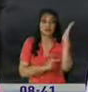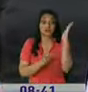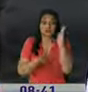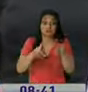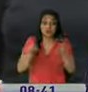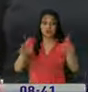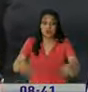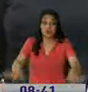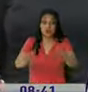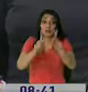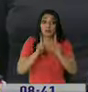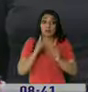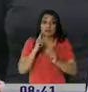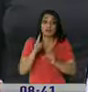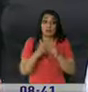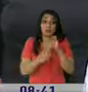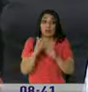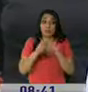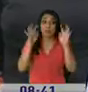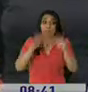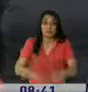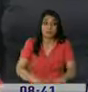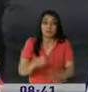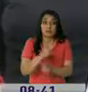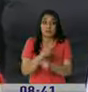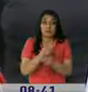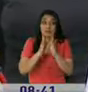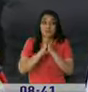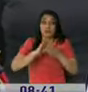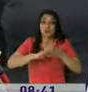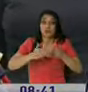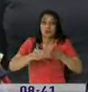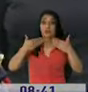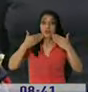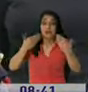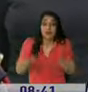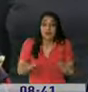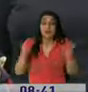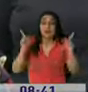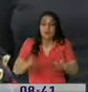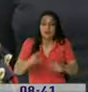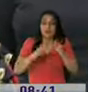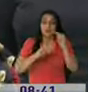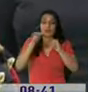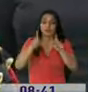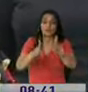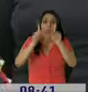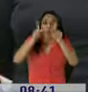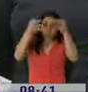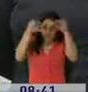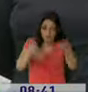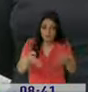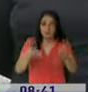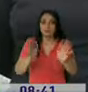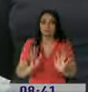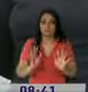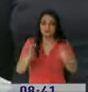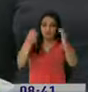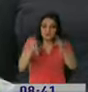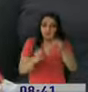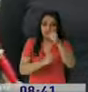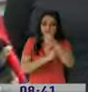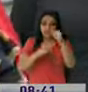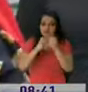les servía. Entonces, el pedido de la comunidad y de todo el sector es que prácticamente se construya el puente definitivo de hormigón. Eso es el